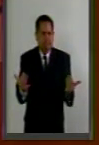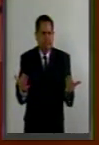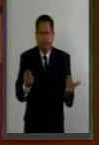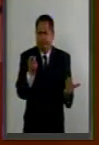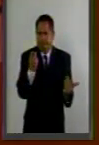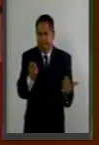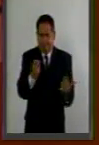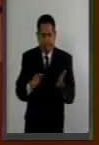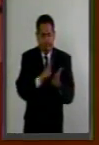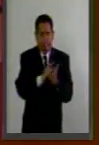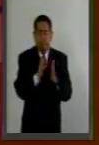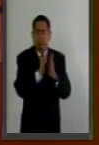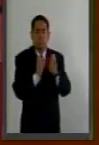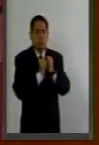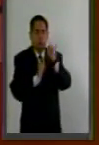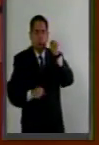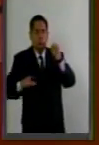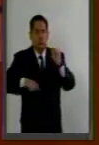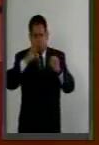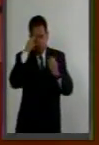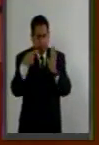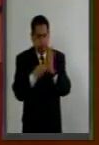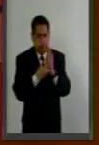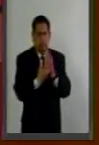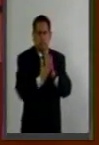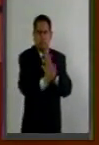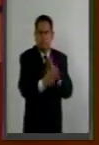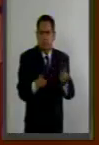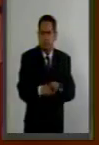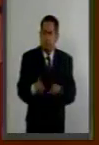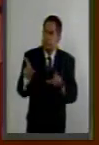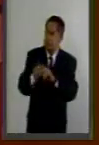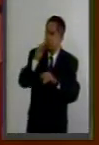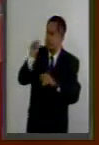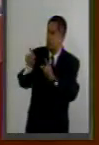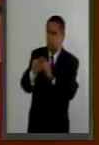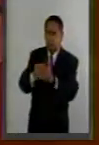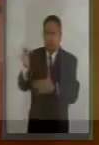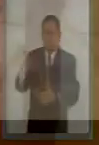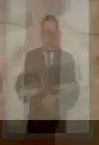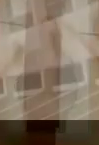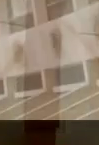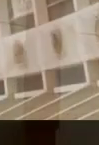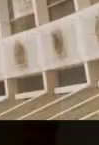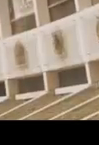ahora la Constitución Política de los Estados Unidos Mexicanos. Es cuanto. Muchas gracias.